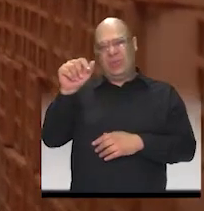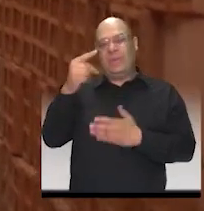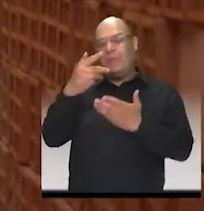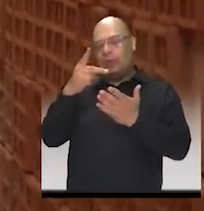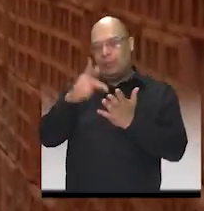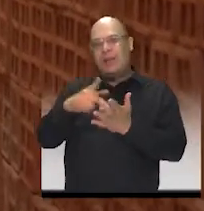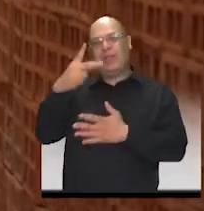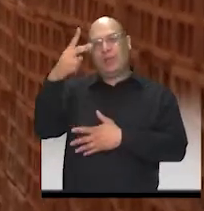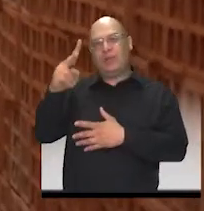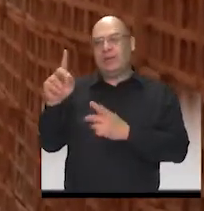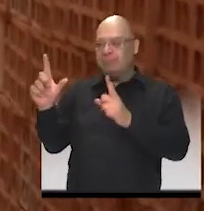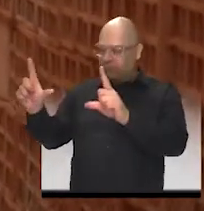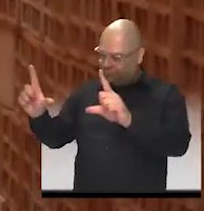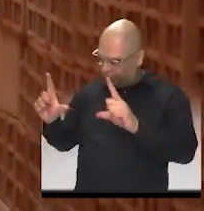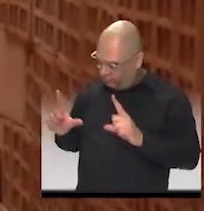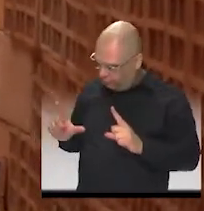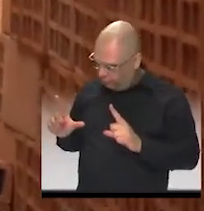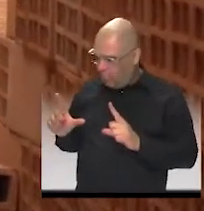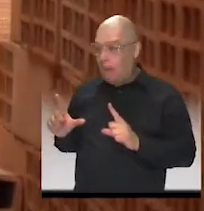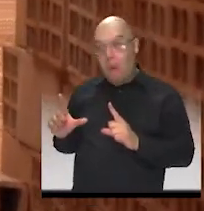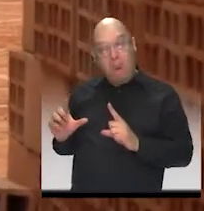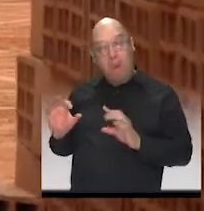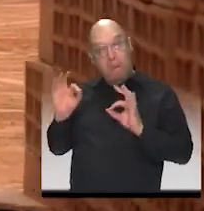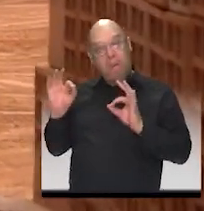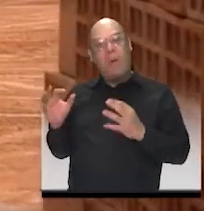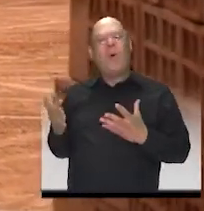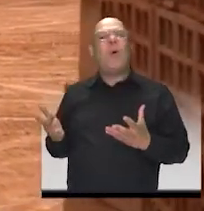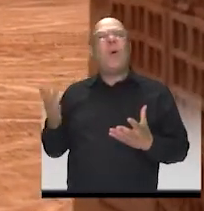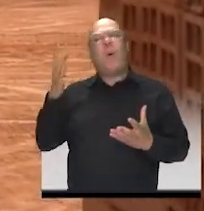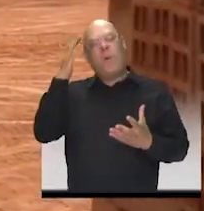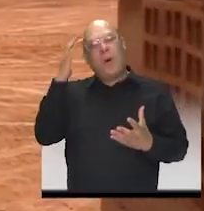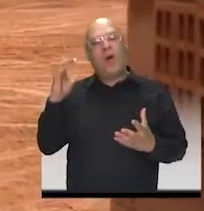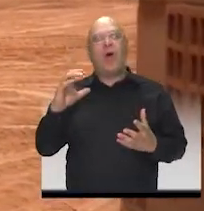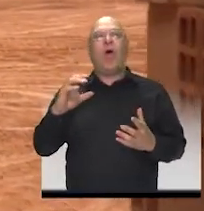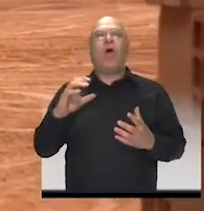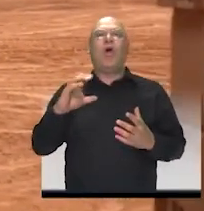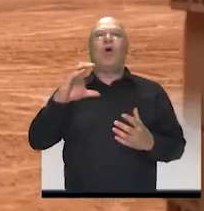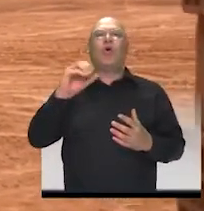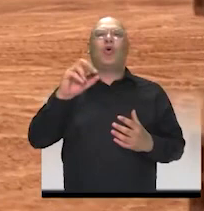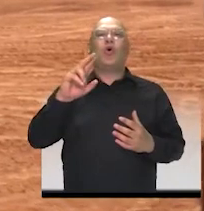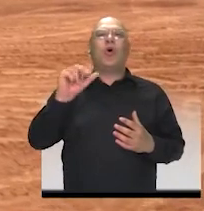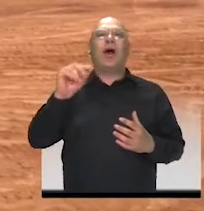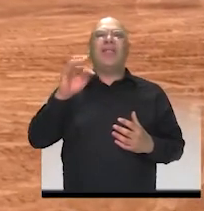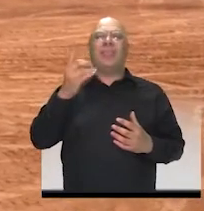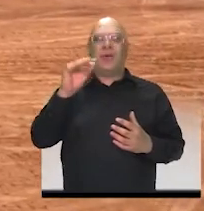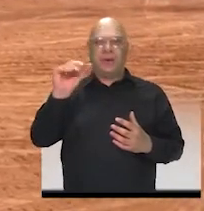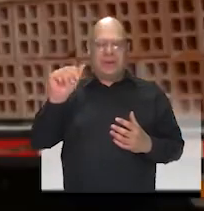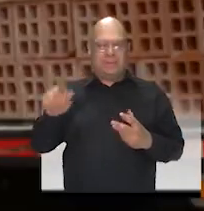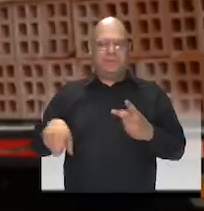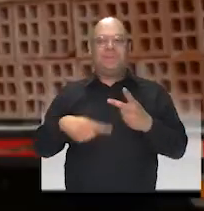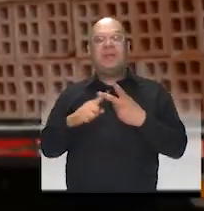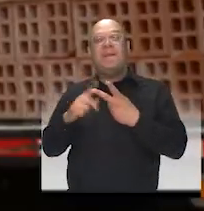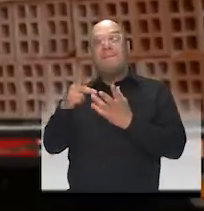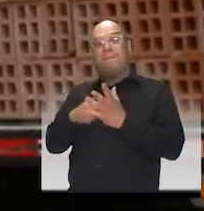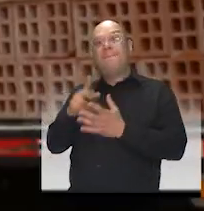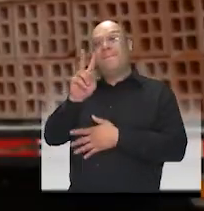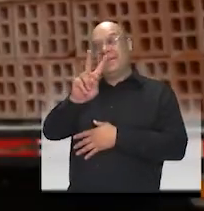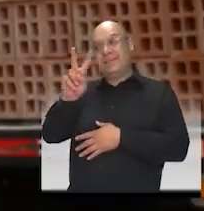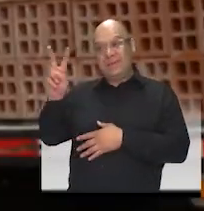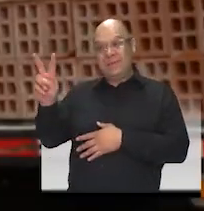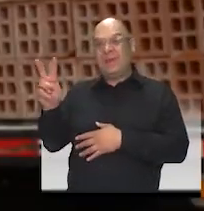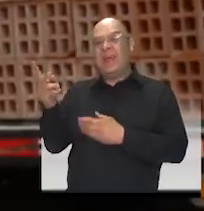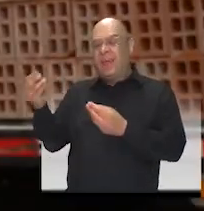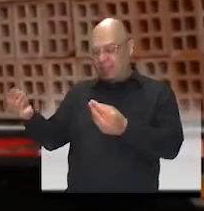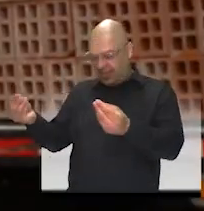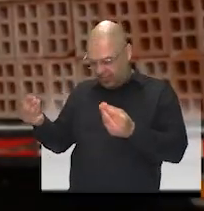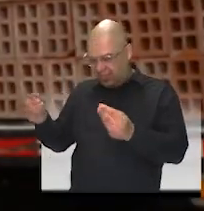nos otorgaron la distinción de vida de Core Antioquia. Y en el 2022, también por buenas prácticas